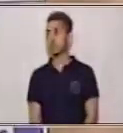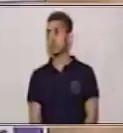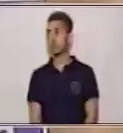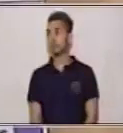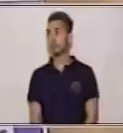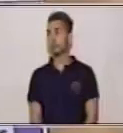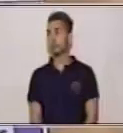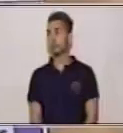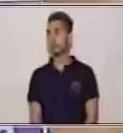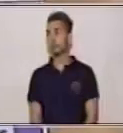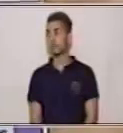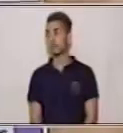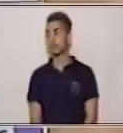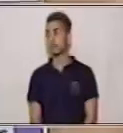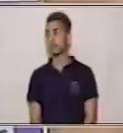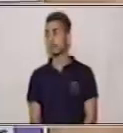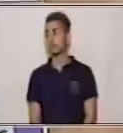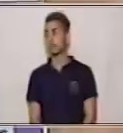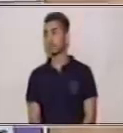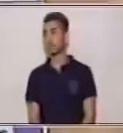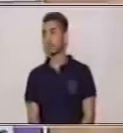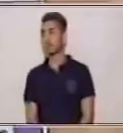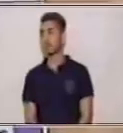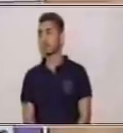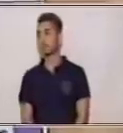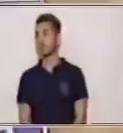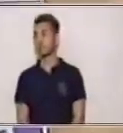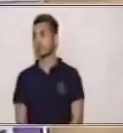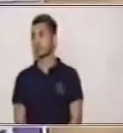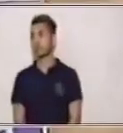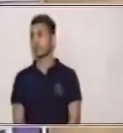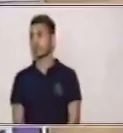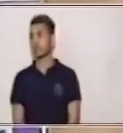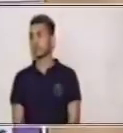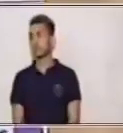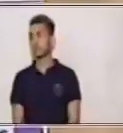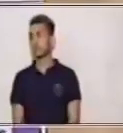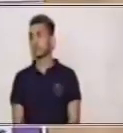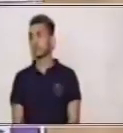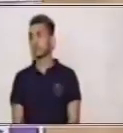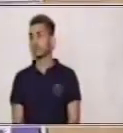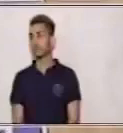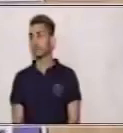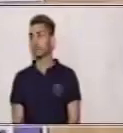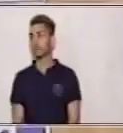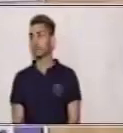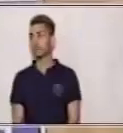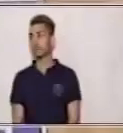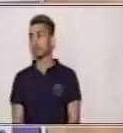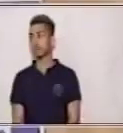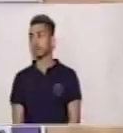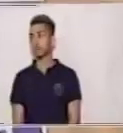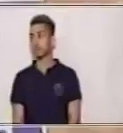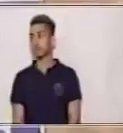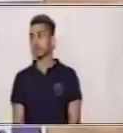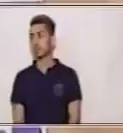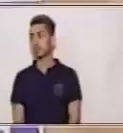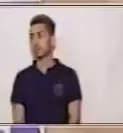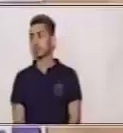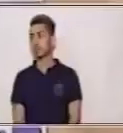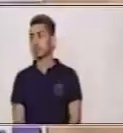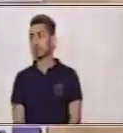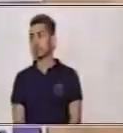comparar los sextos con los tercios. Vamos a quitar los octavos también para que tú te des